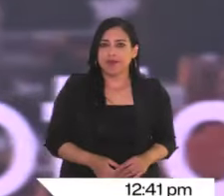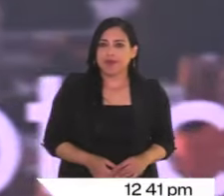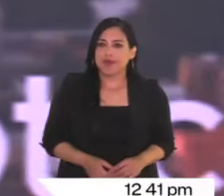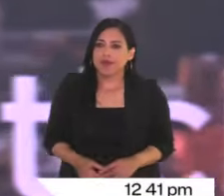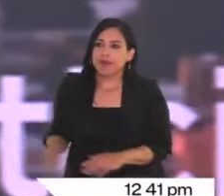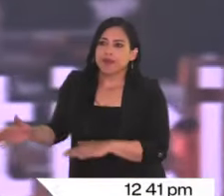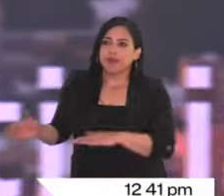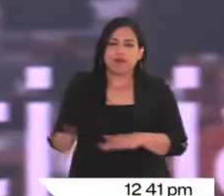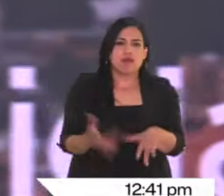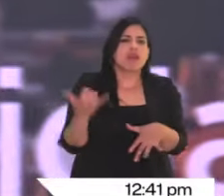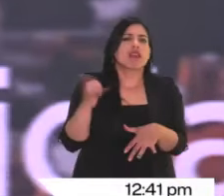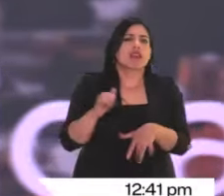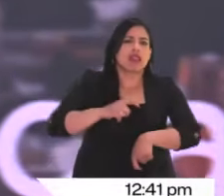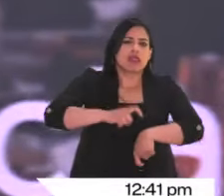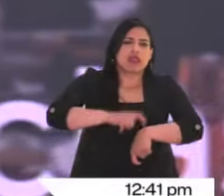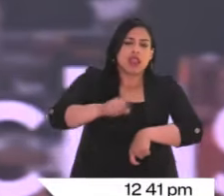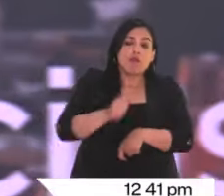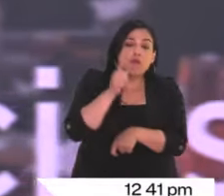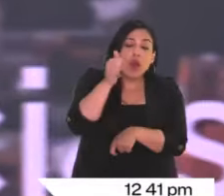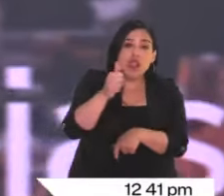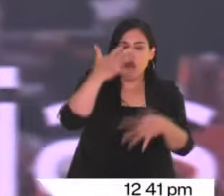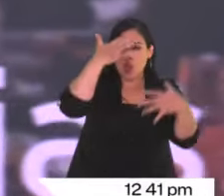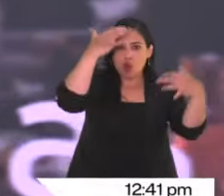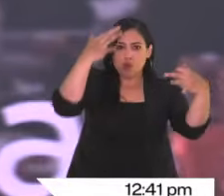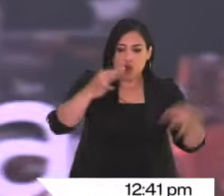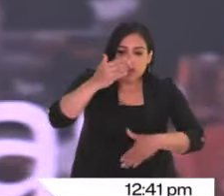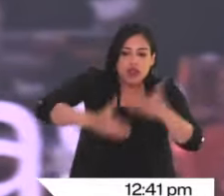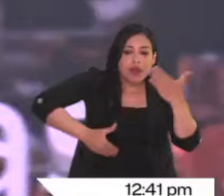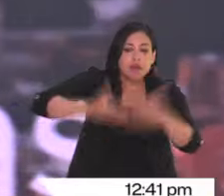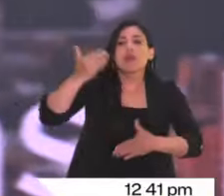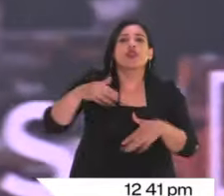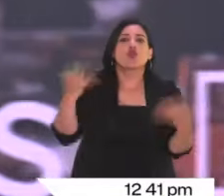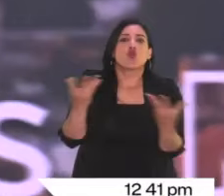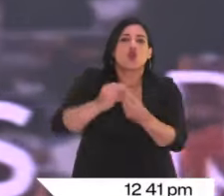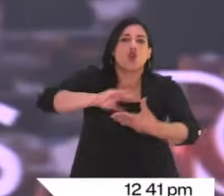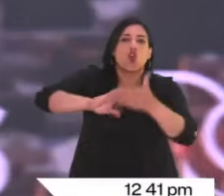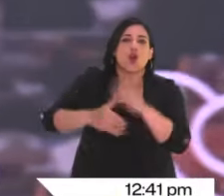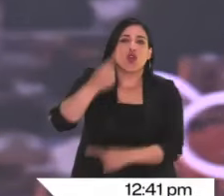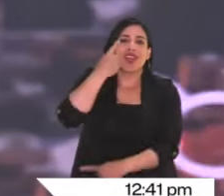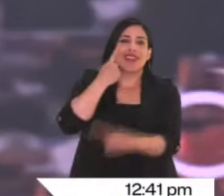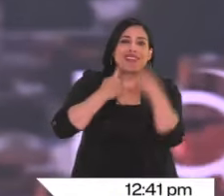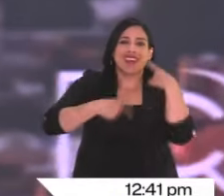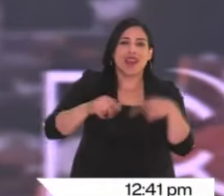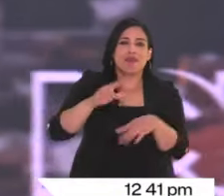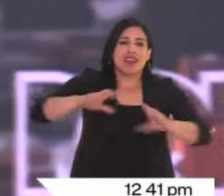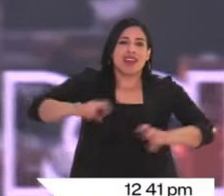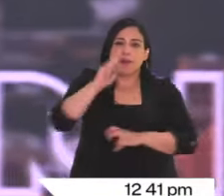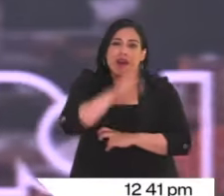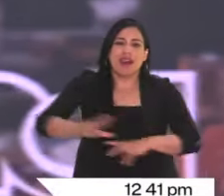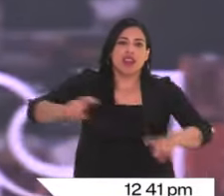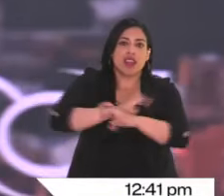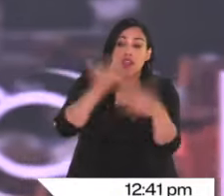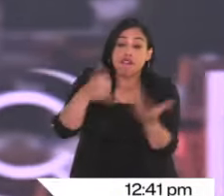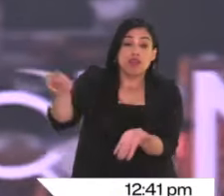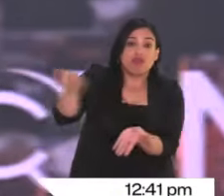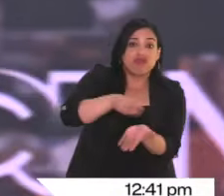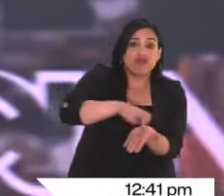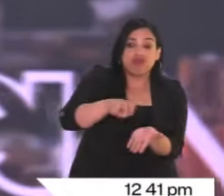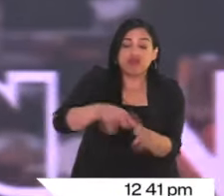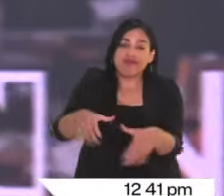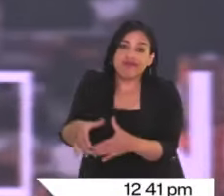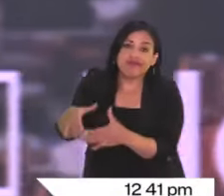Después de varios aplazamientos, parece que mañana por fin va a comenzar el retorno de los indígenas en Vera que están en el Parque Nacional a sus territorios.